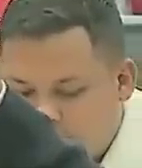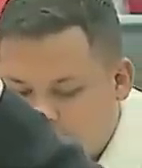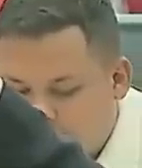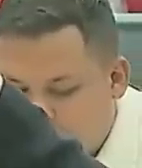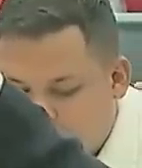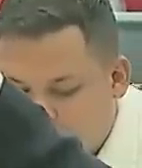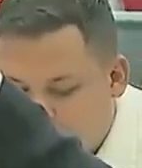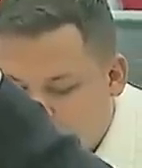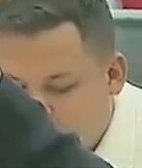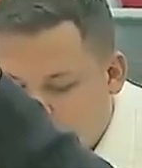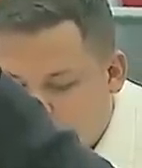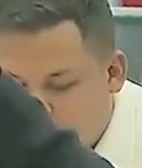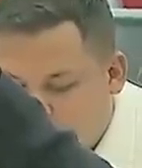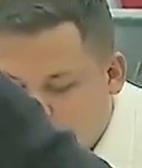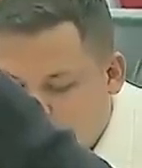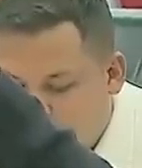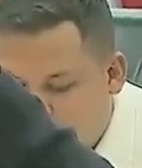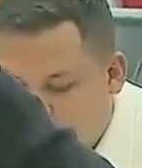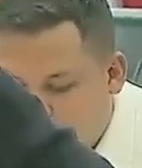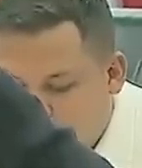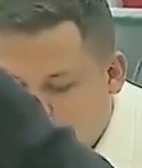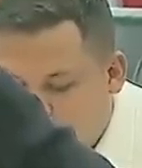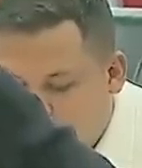Agradecidas, ciudadano presidente,